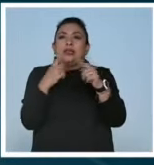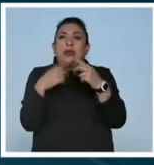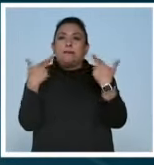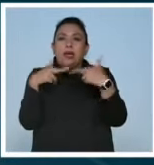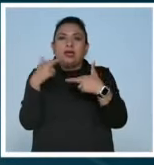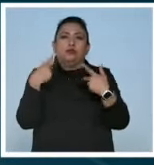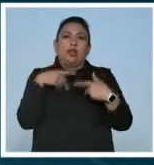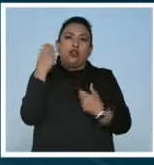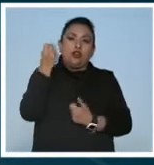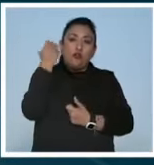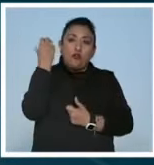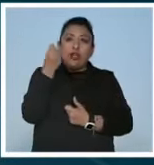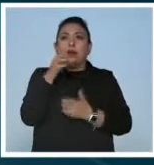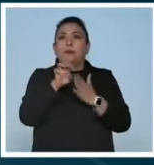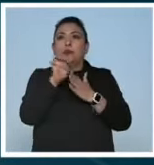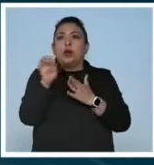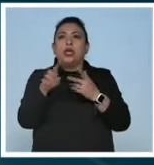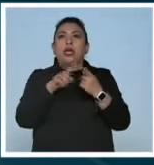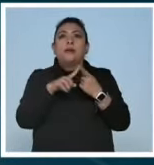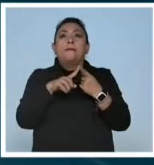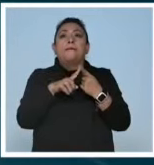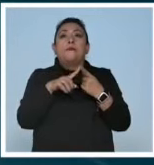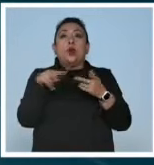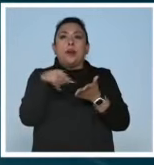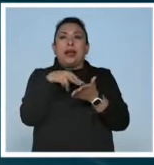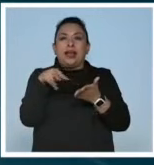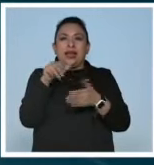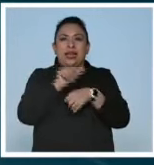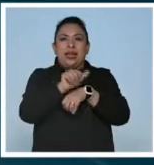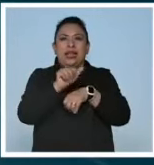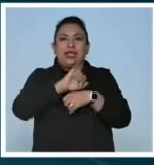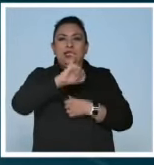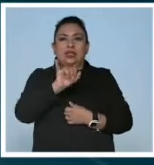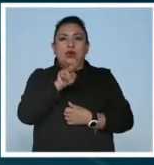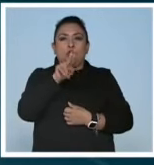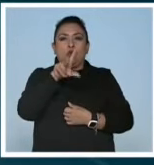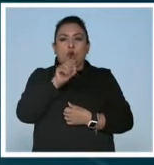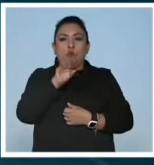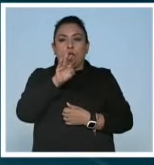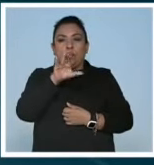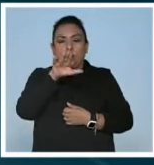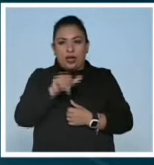y conferencistas, entre ellos el reconocido bailarín argentino Julio Boca.